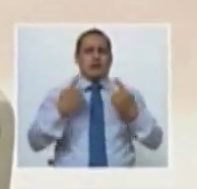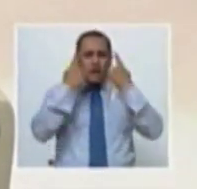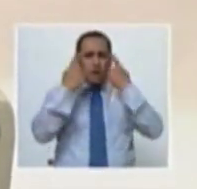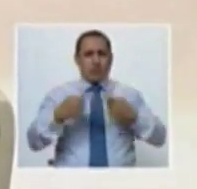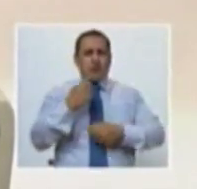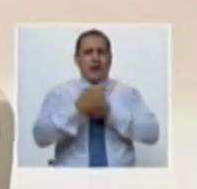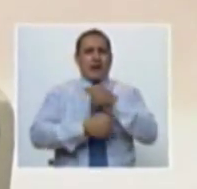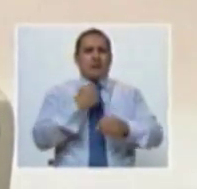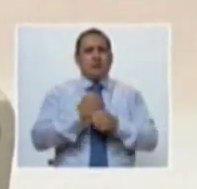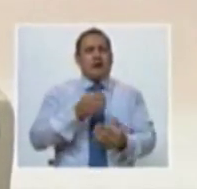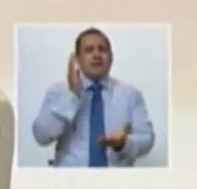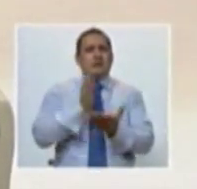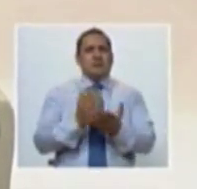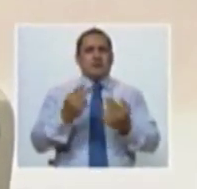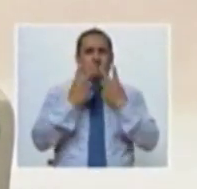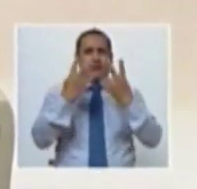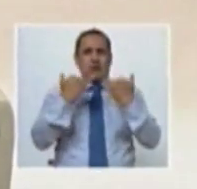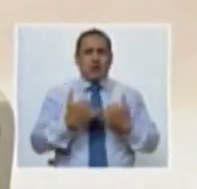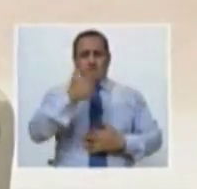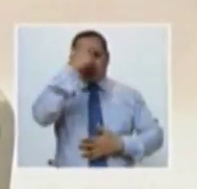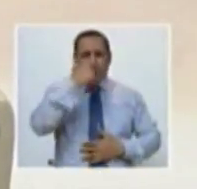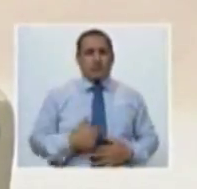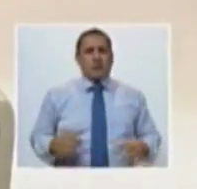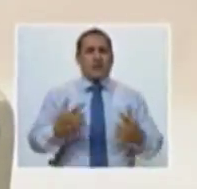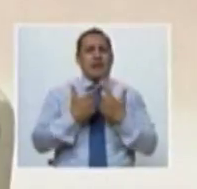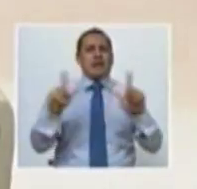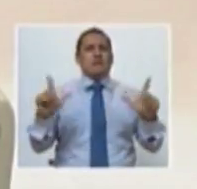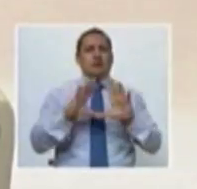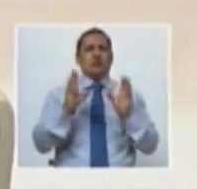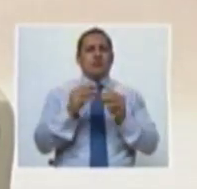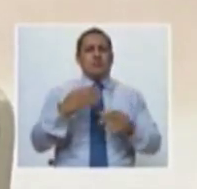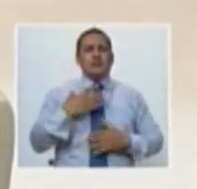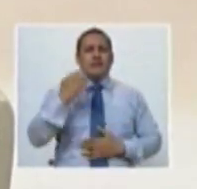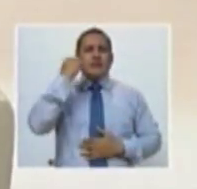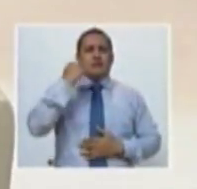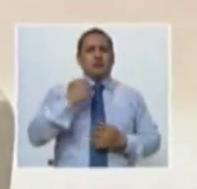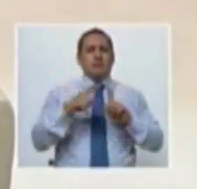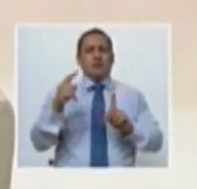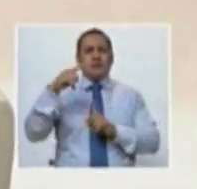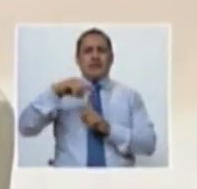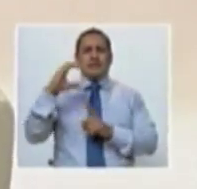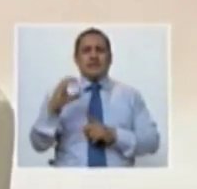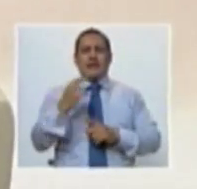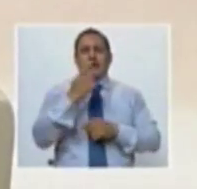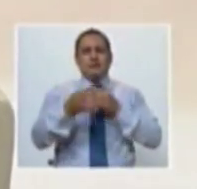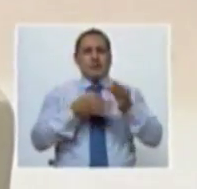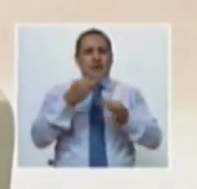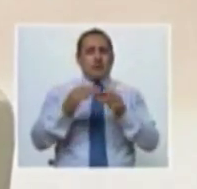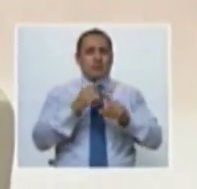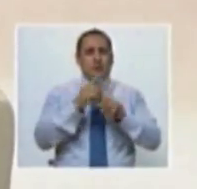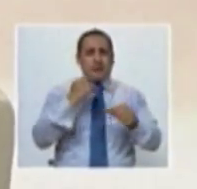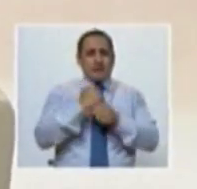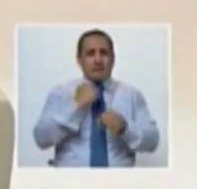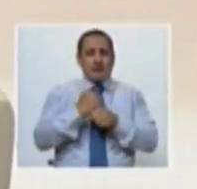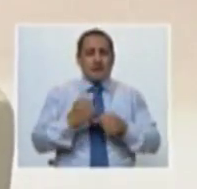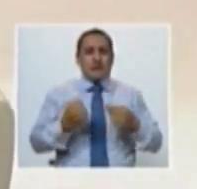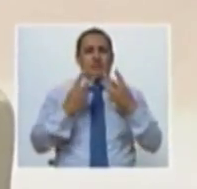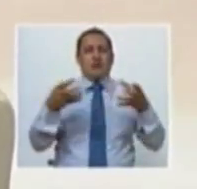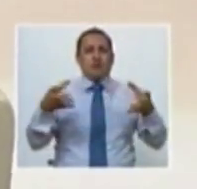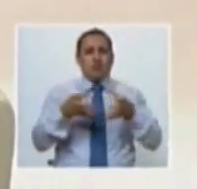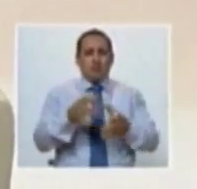cumplí mi sanción, soy nuevamente pues un hombre libre con todos mis derechos, pero lo cierto es que el tribunal ha dicho que para ejercer la carrera